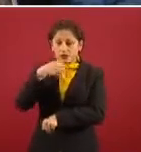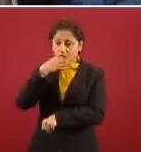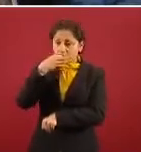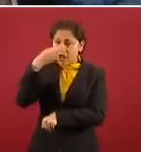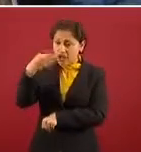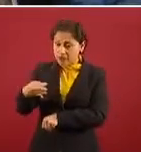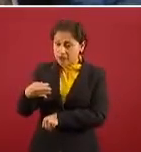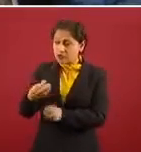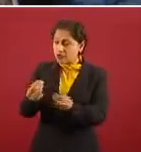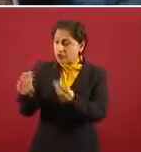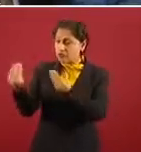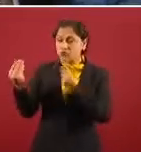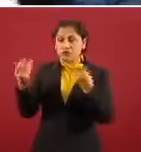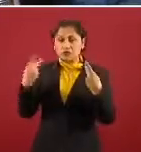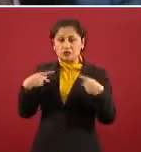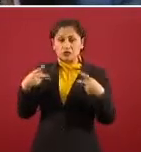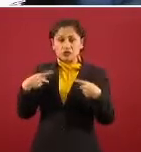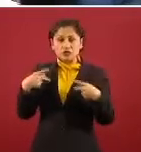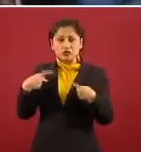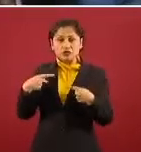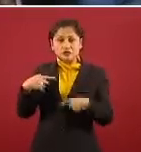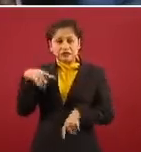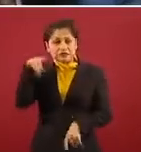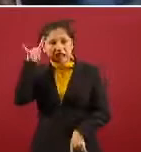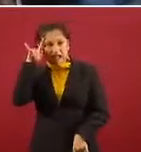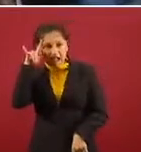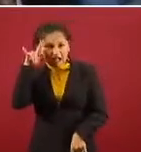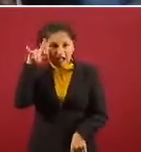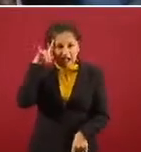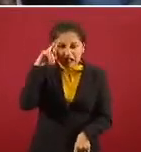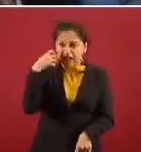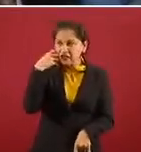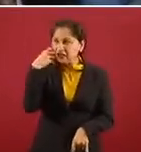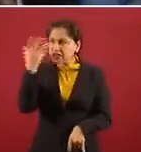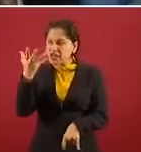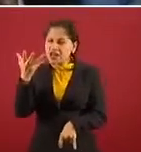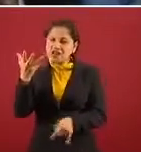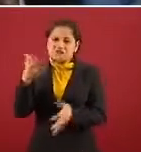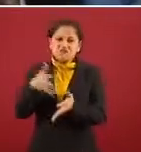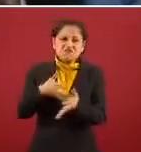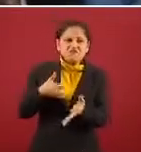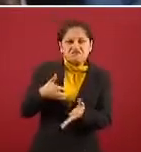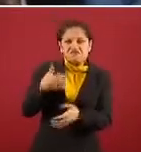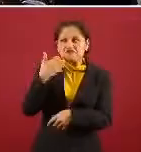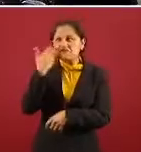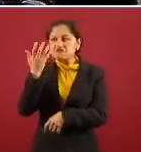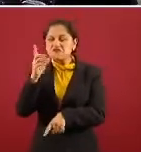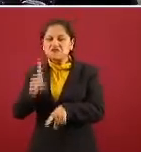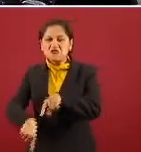quieren recuperar el poder sobre los muertos y sus cenizas. Esa es mi primera pregunta.